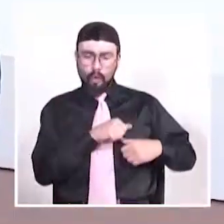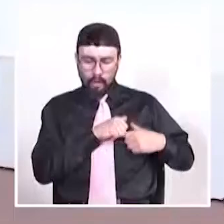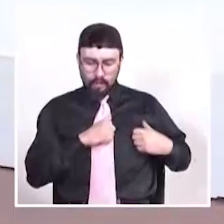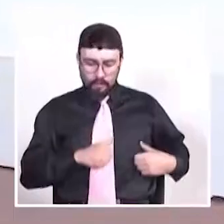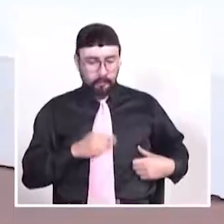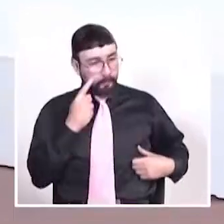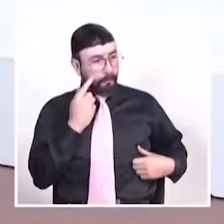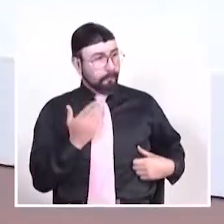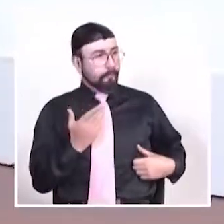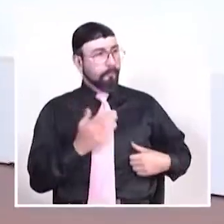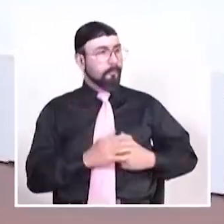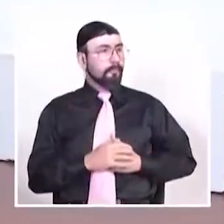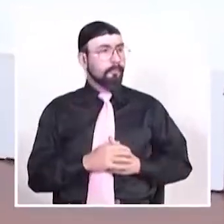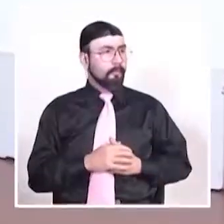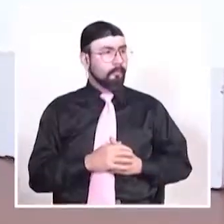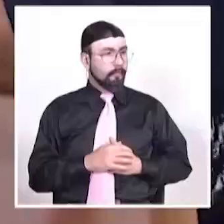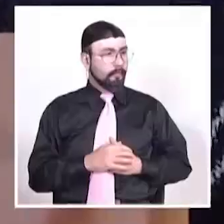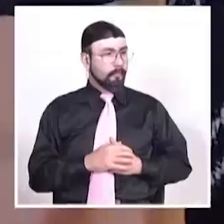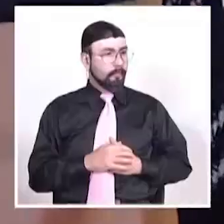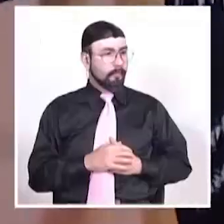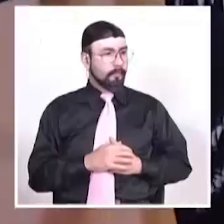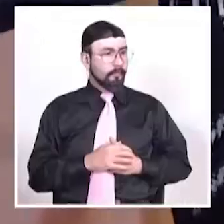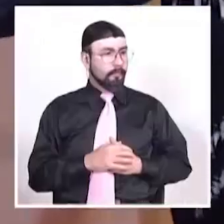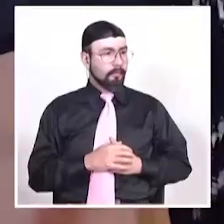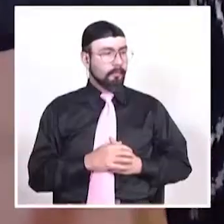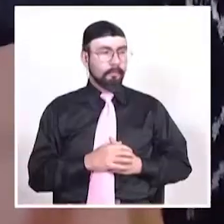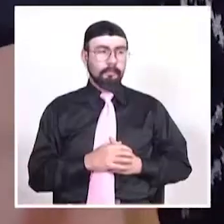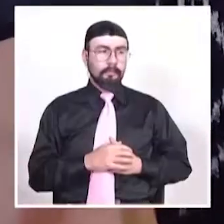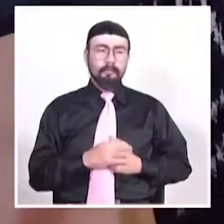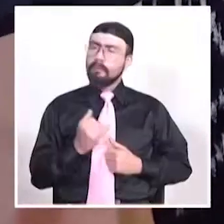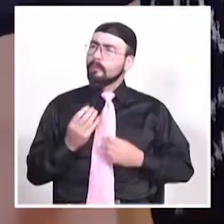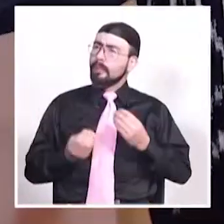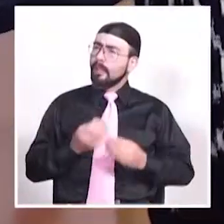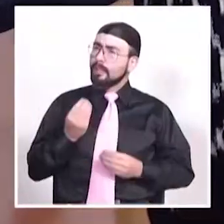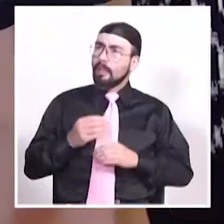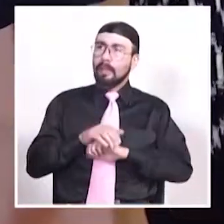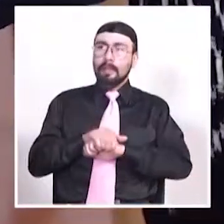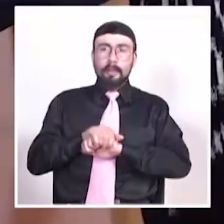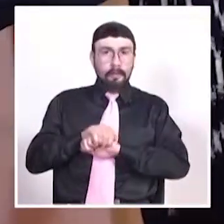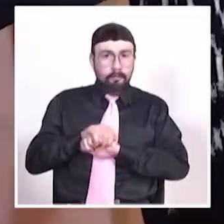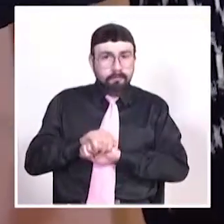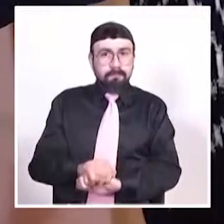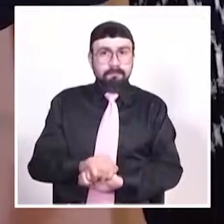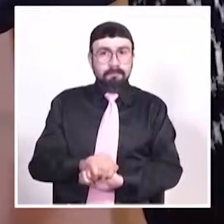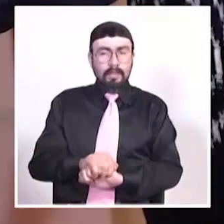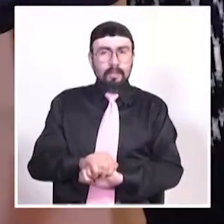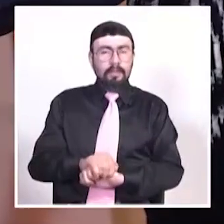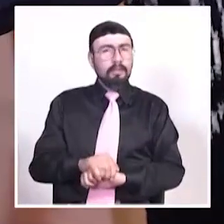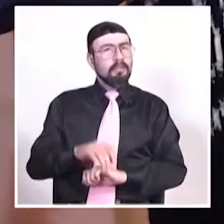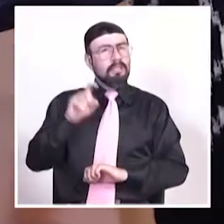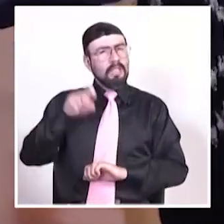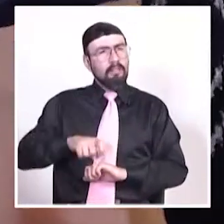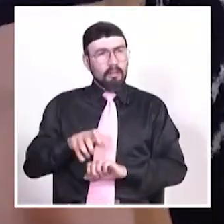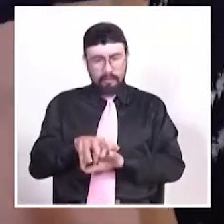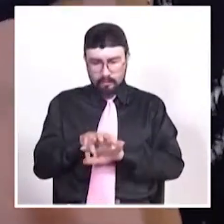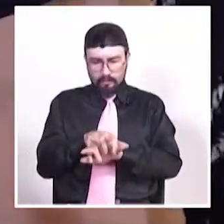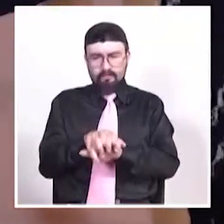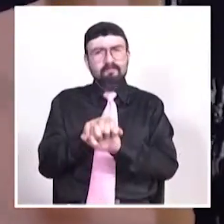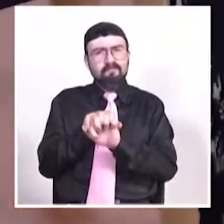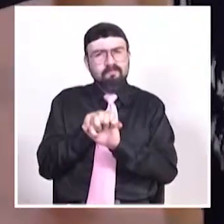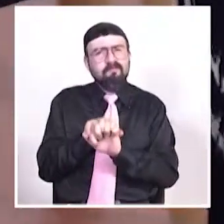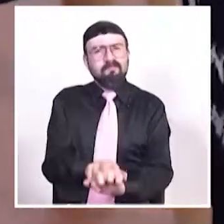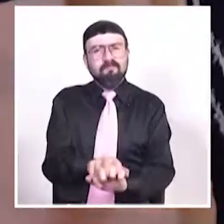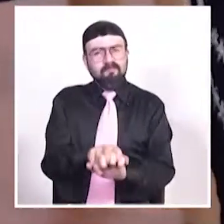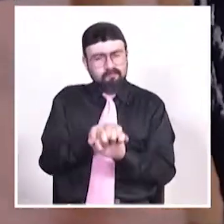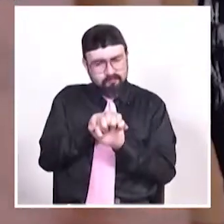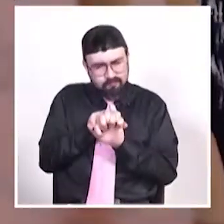Listo. Exactamente. Acá, entonces. Ahí. Entonces hacemos las compresiones y esas compresiones deben de ser efectivas, es decir,